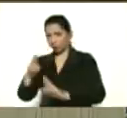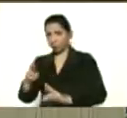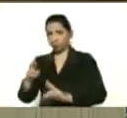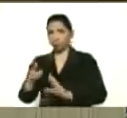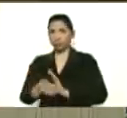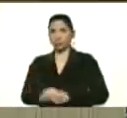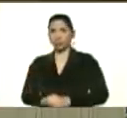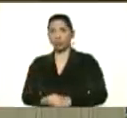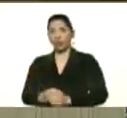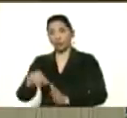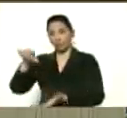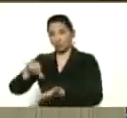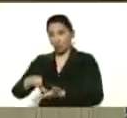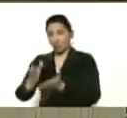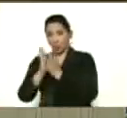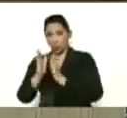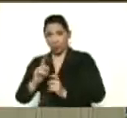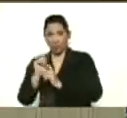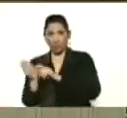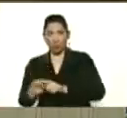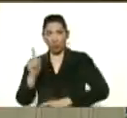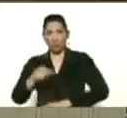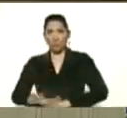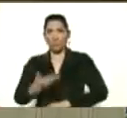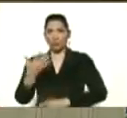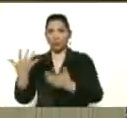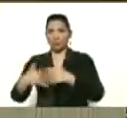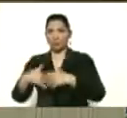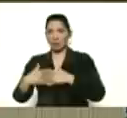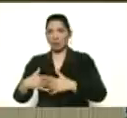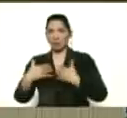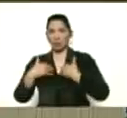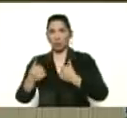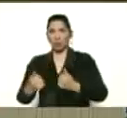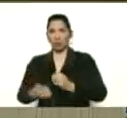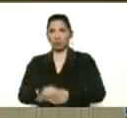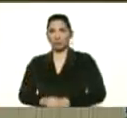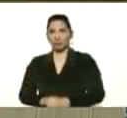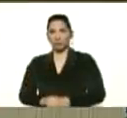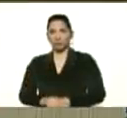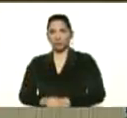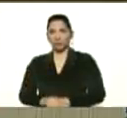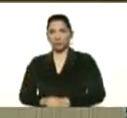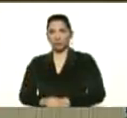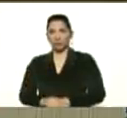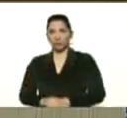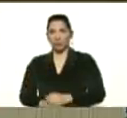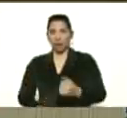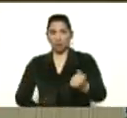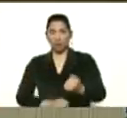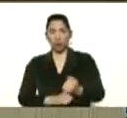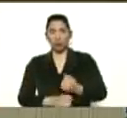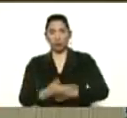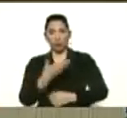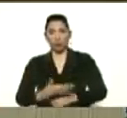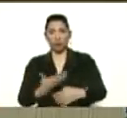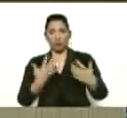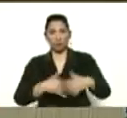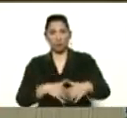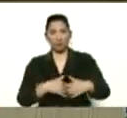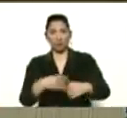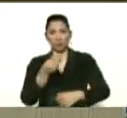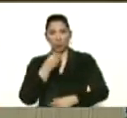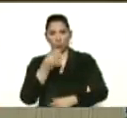Béisbol, el foco de una importante empresa de seguridad que sirve a una importante empresa de alimentos